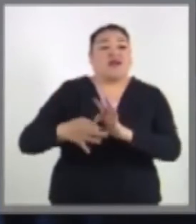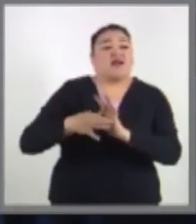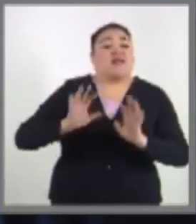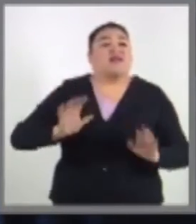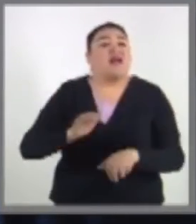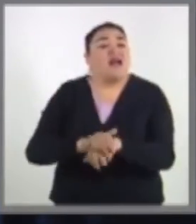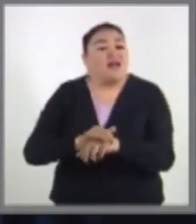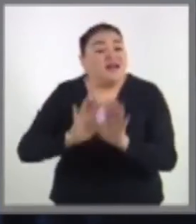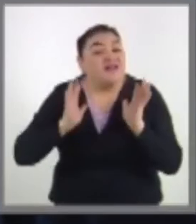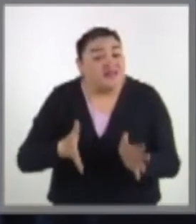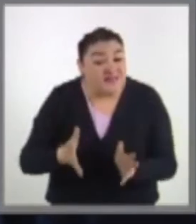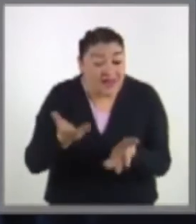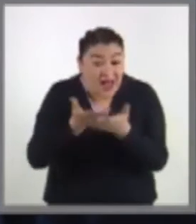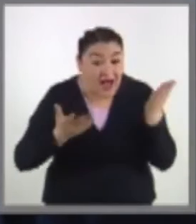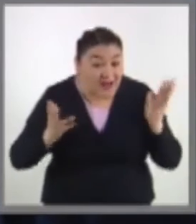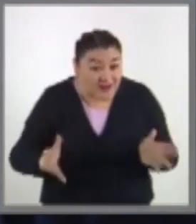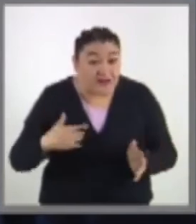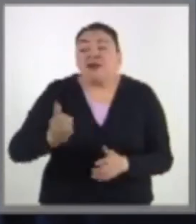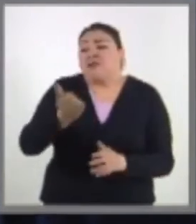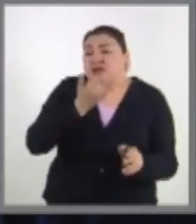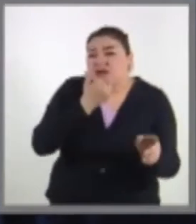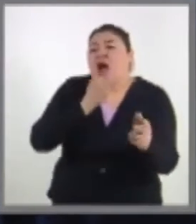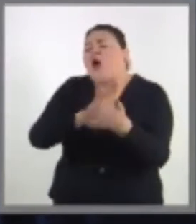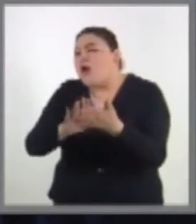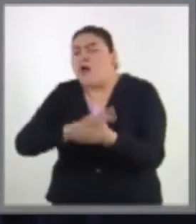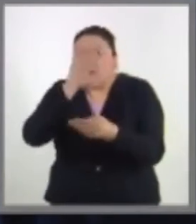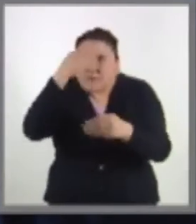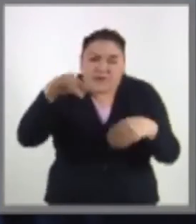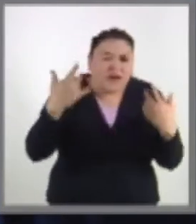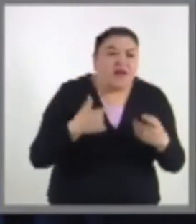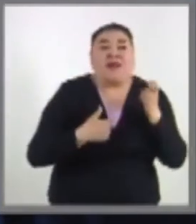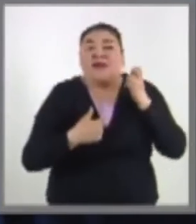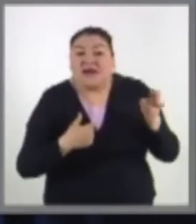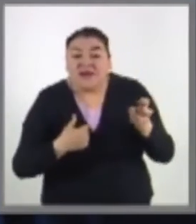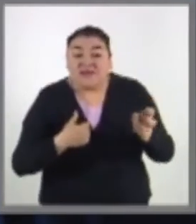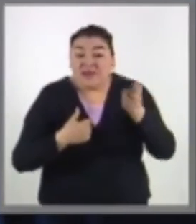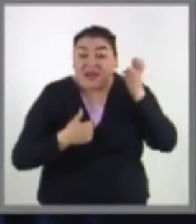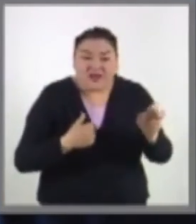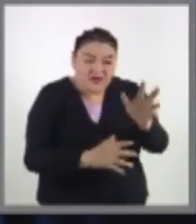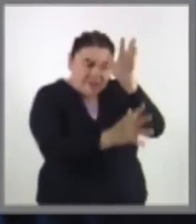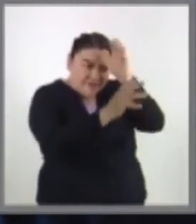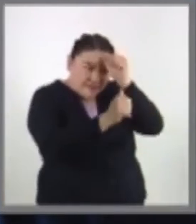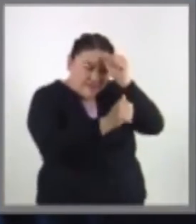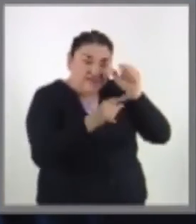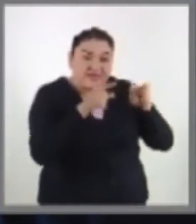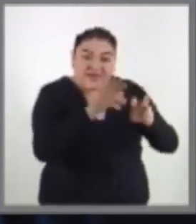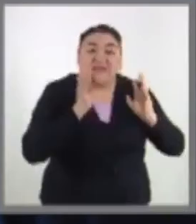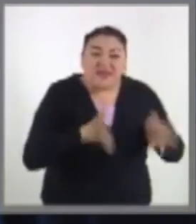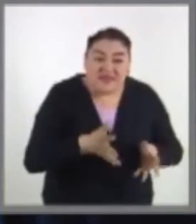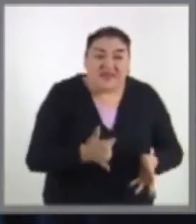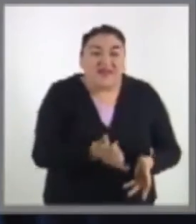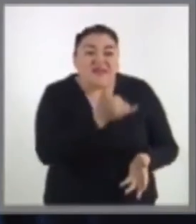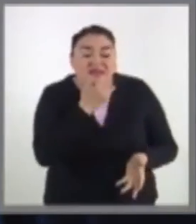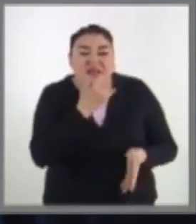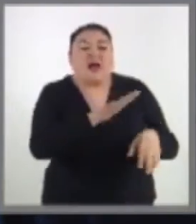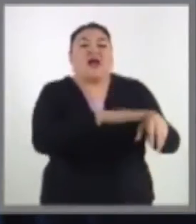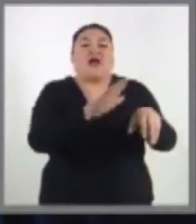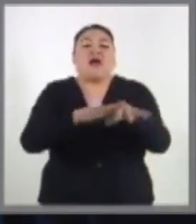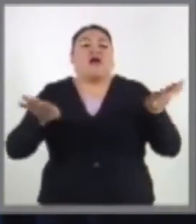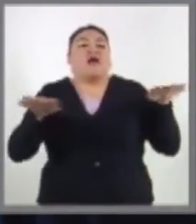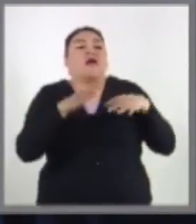nombre, ahora sí ya va a perdonar a todos. Ese perdón público que ya hizo Morena es el que